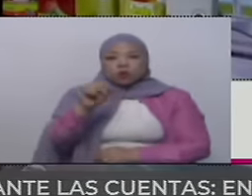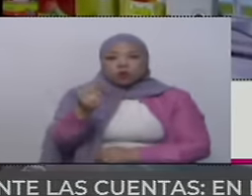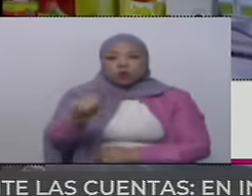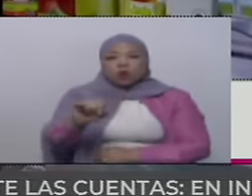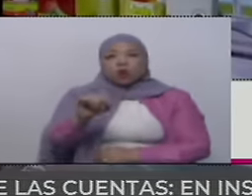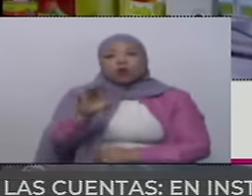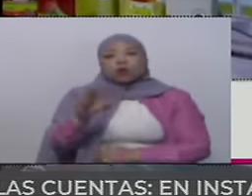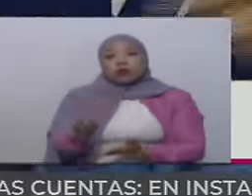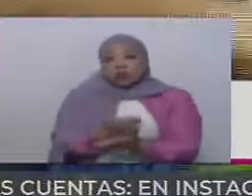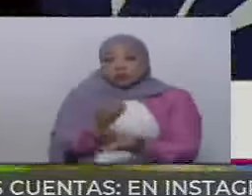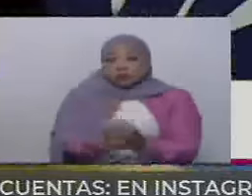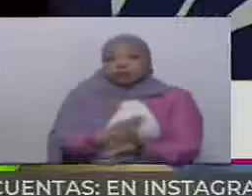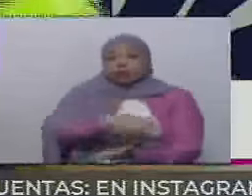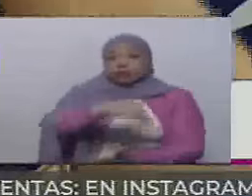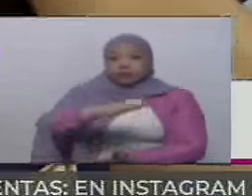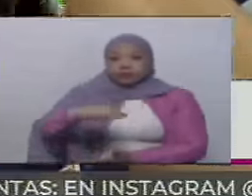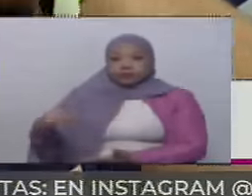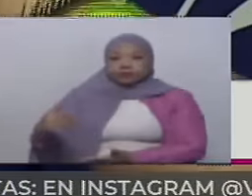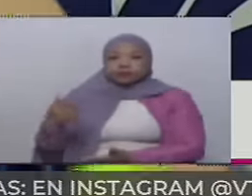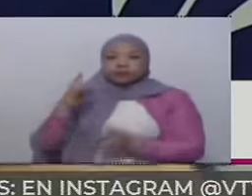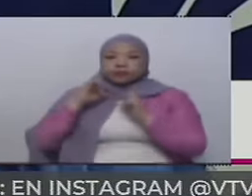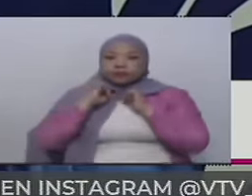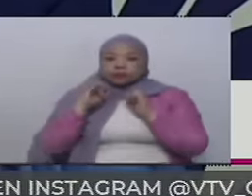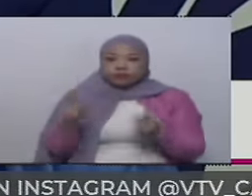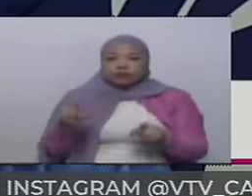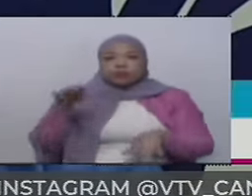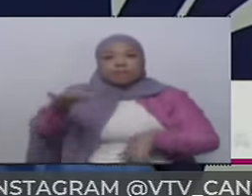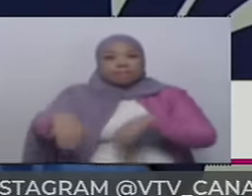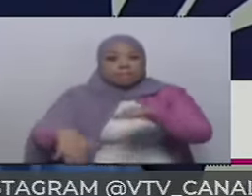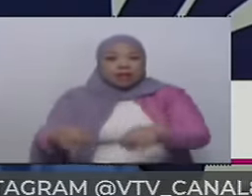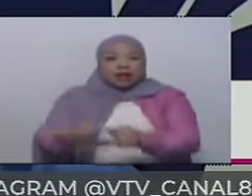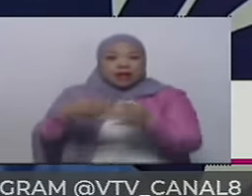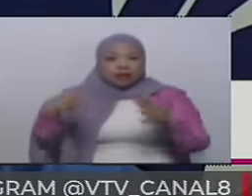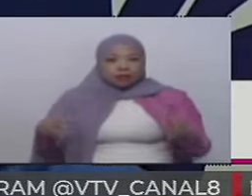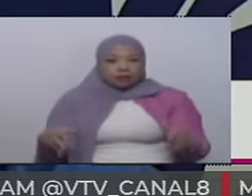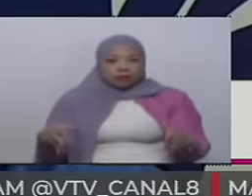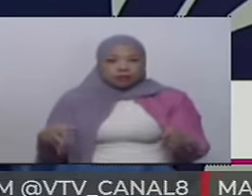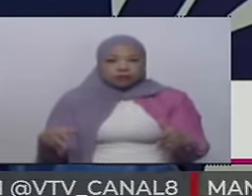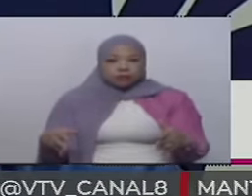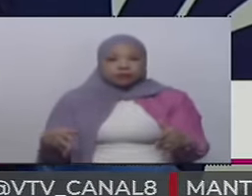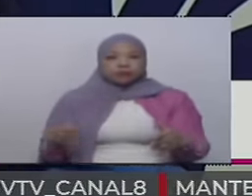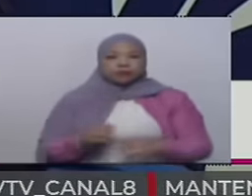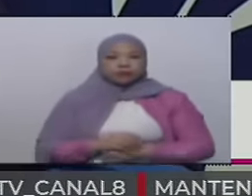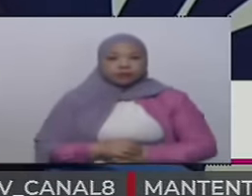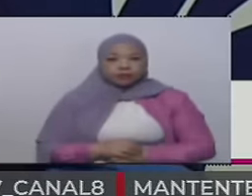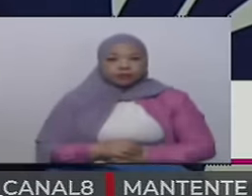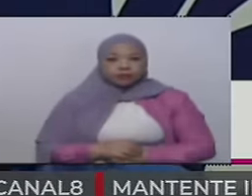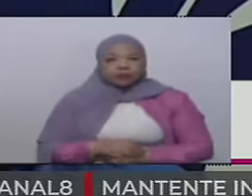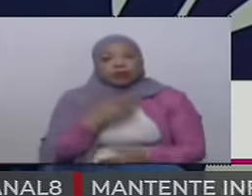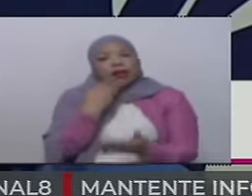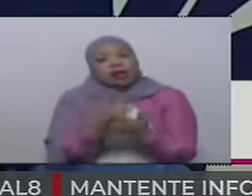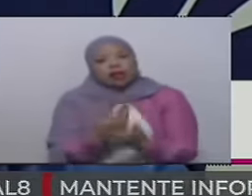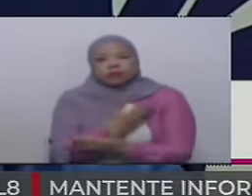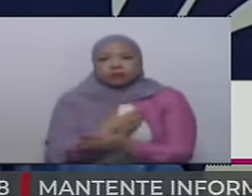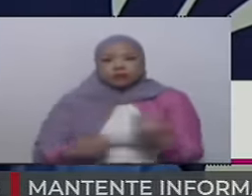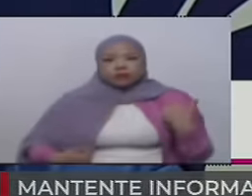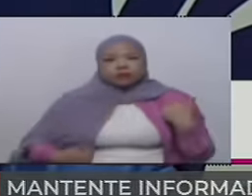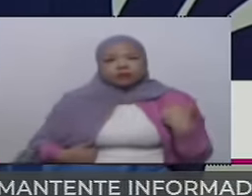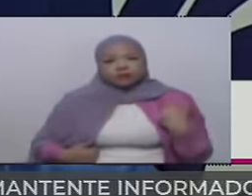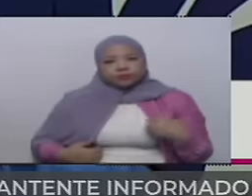Catialamar, ¿verdad? Por vía La Trocha, ahí mismo a Playa Grande. De verdad que, mira, agradecida, presidente, a